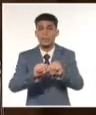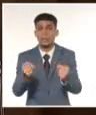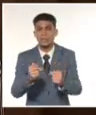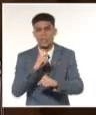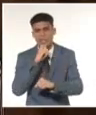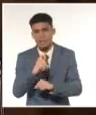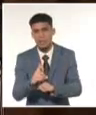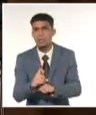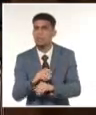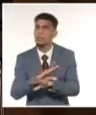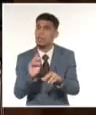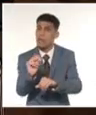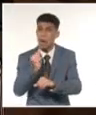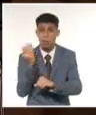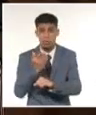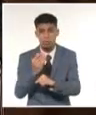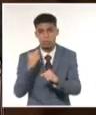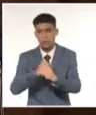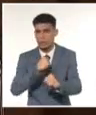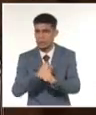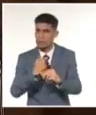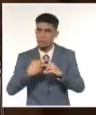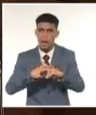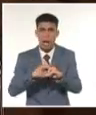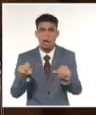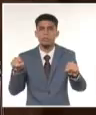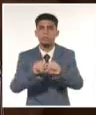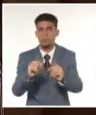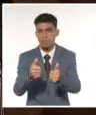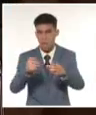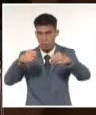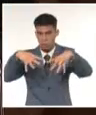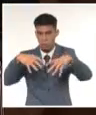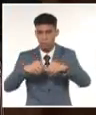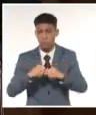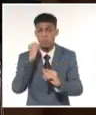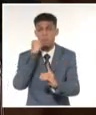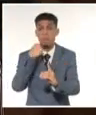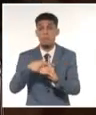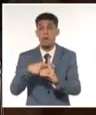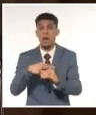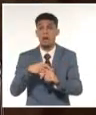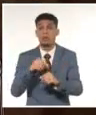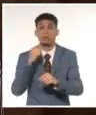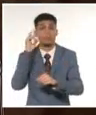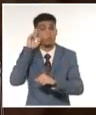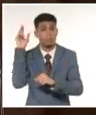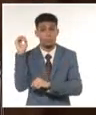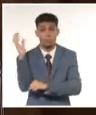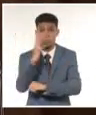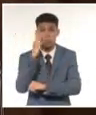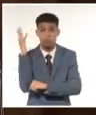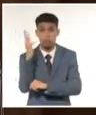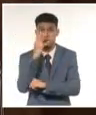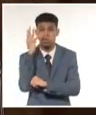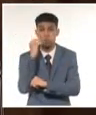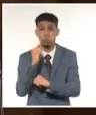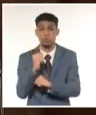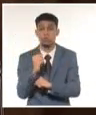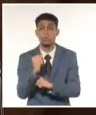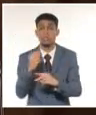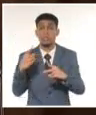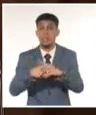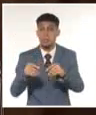como también lo son quienes responden de manera inmediata en la recuperación ante desastres naturales, como los 2 huracanes